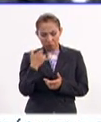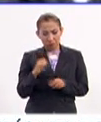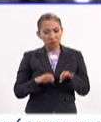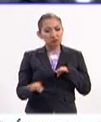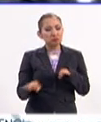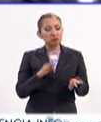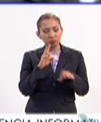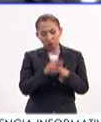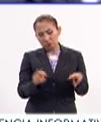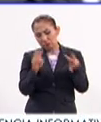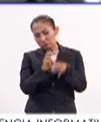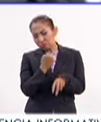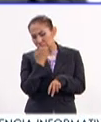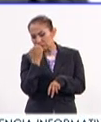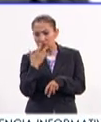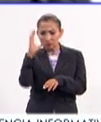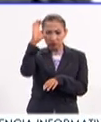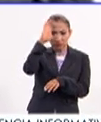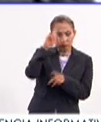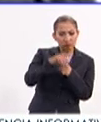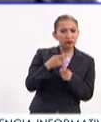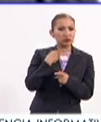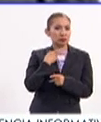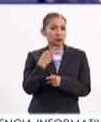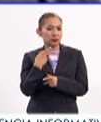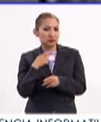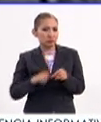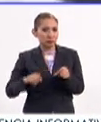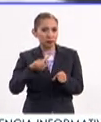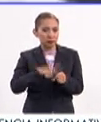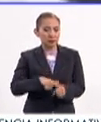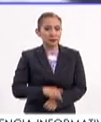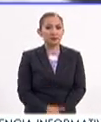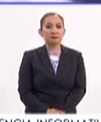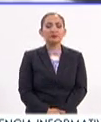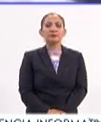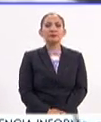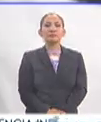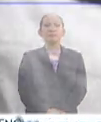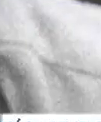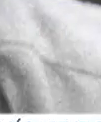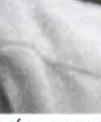labor como analista académico, cultural, político y social.